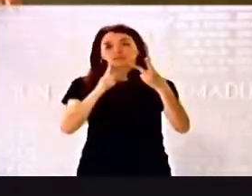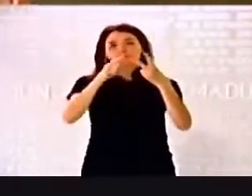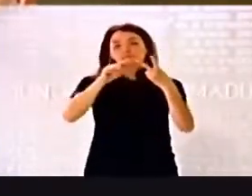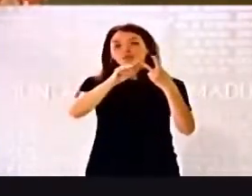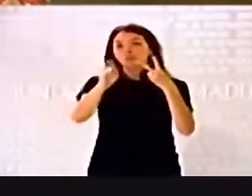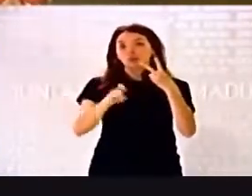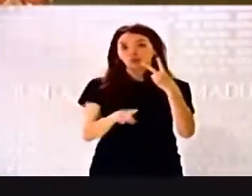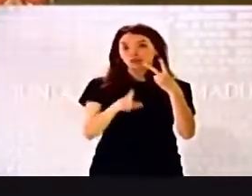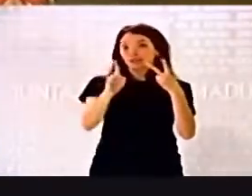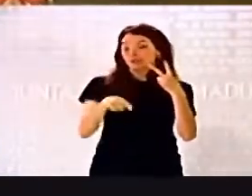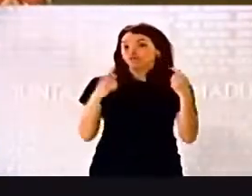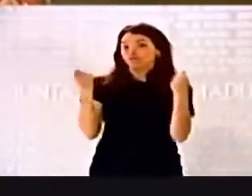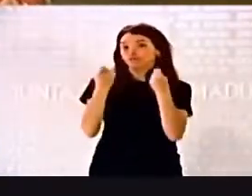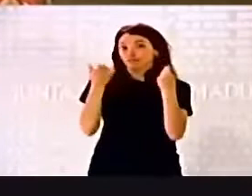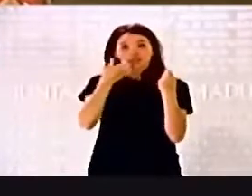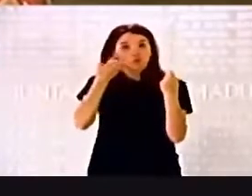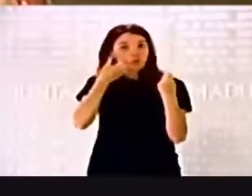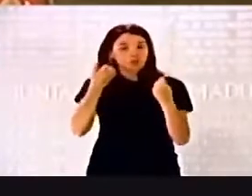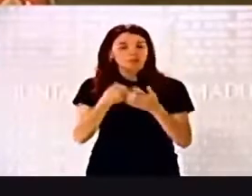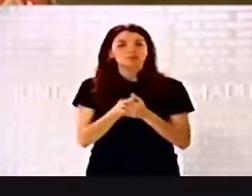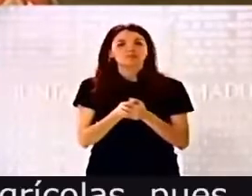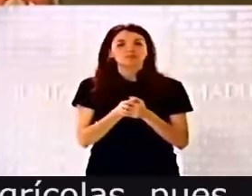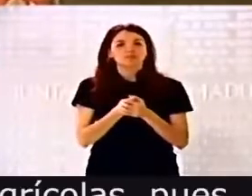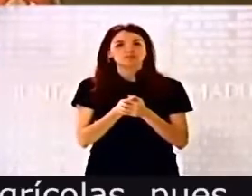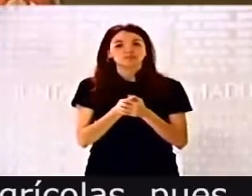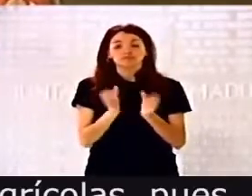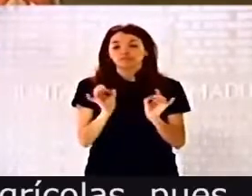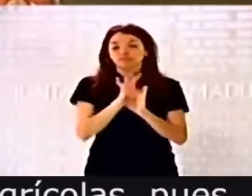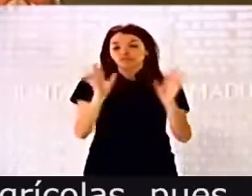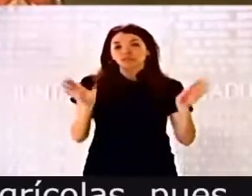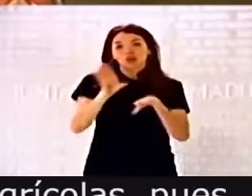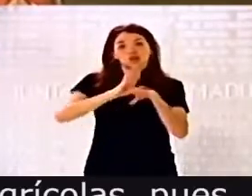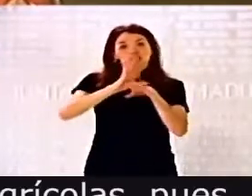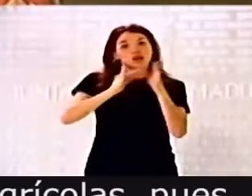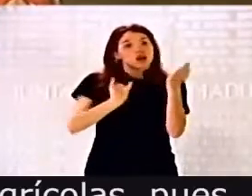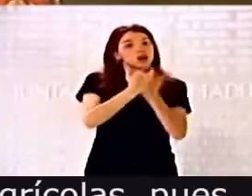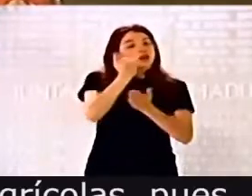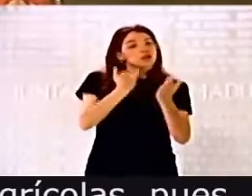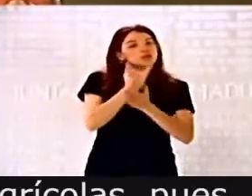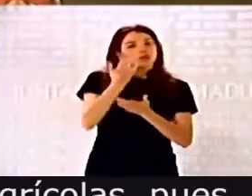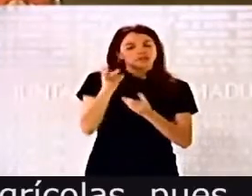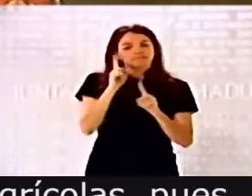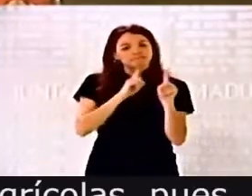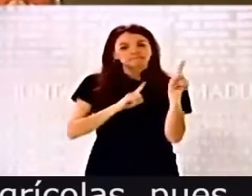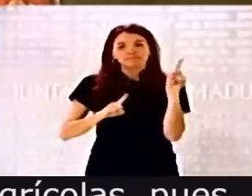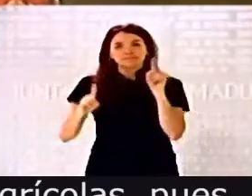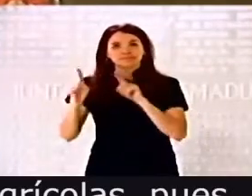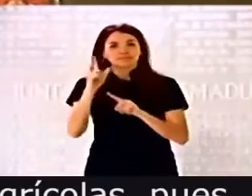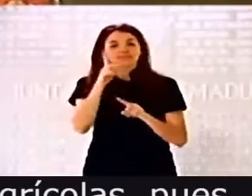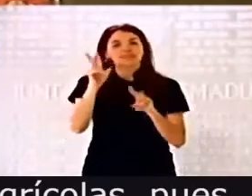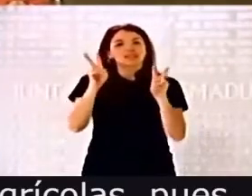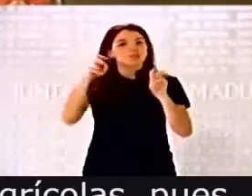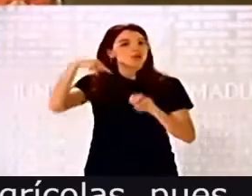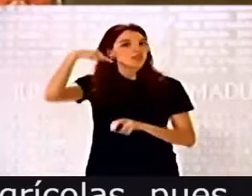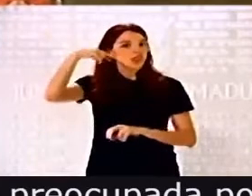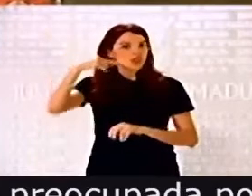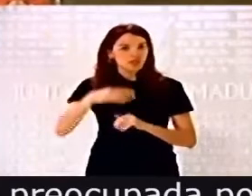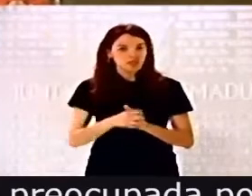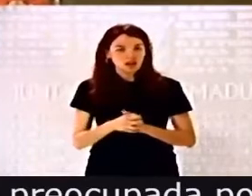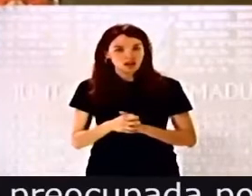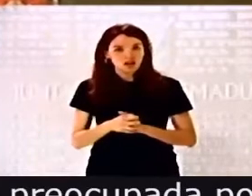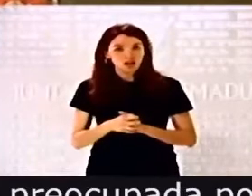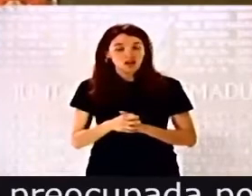agrícolas, pues evidentemente la Consejería de Agricultura está preocupada por la campaña de la cereza, por